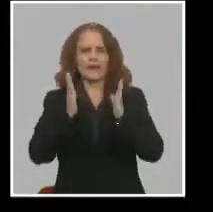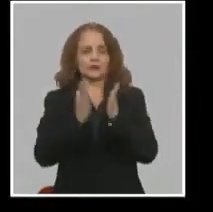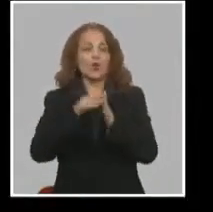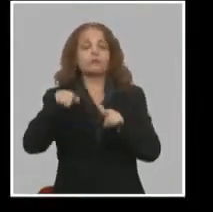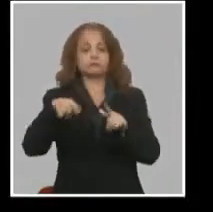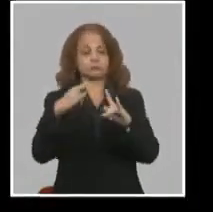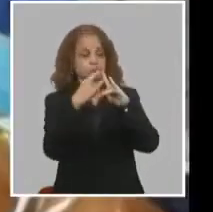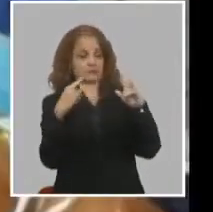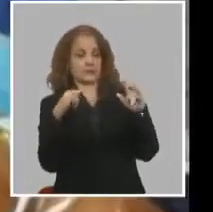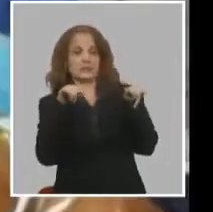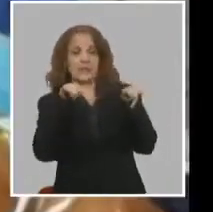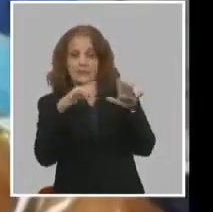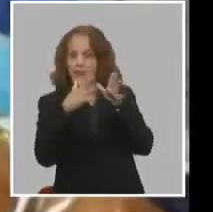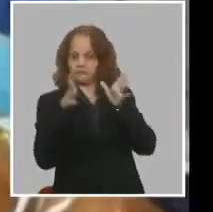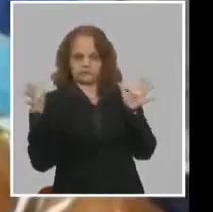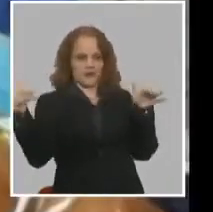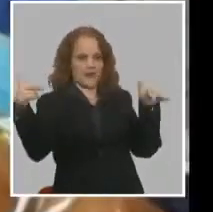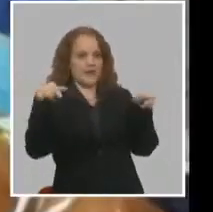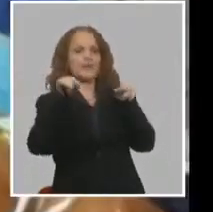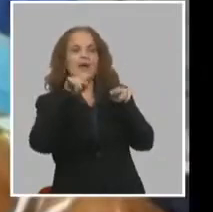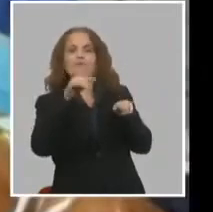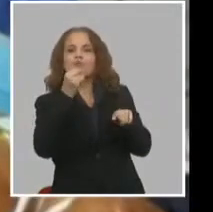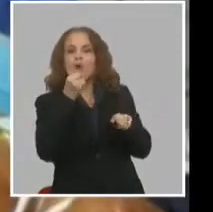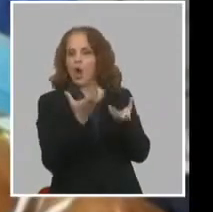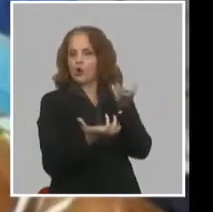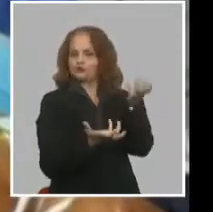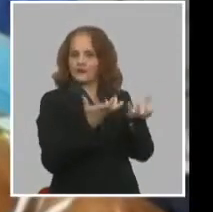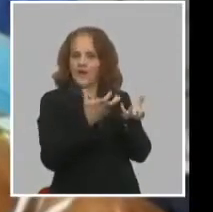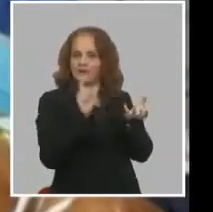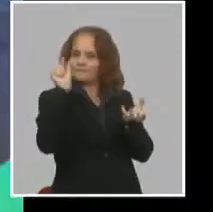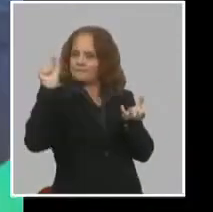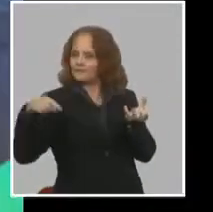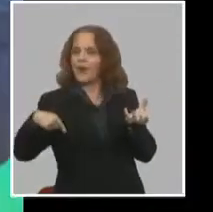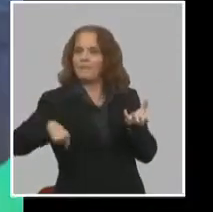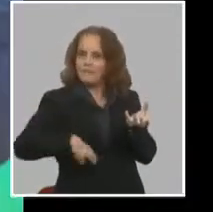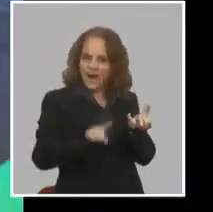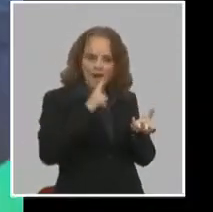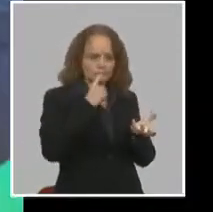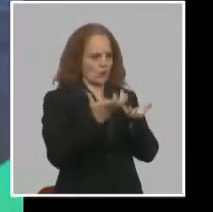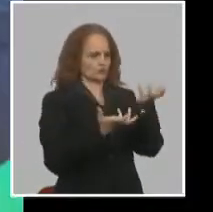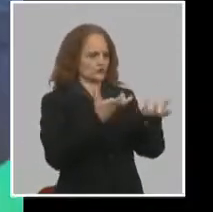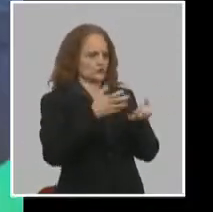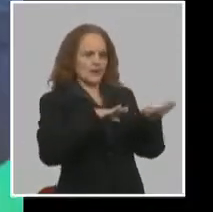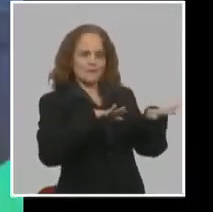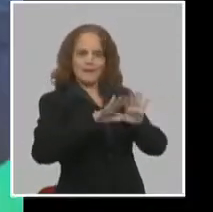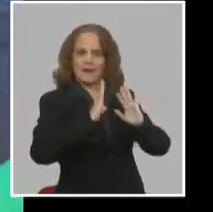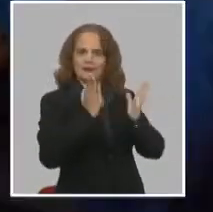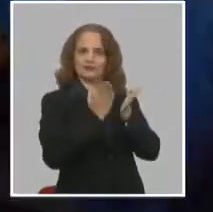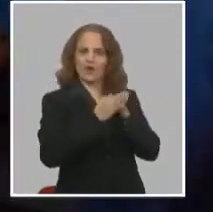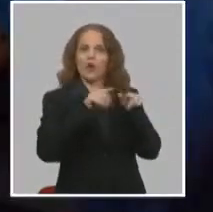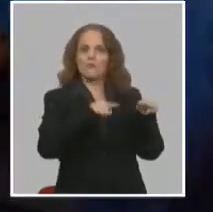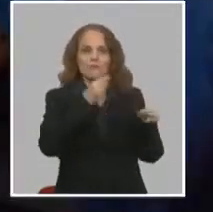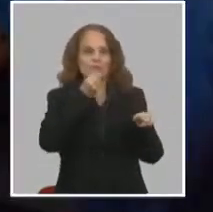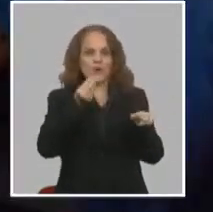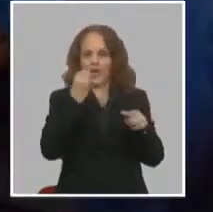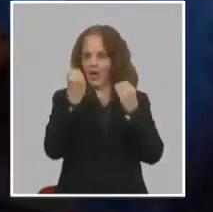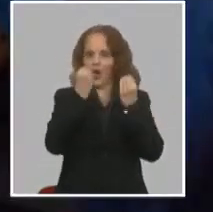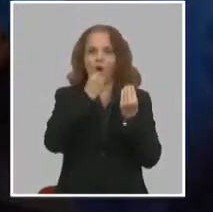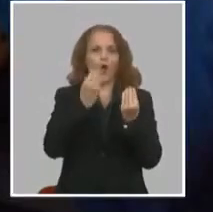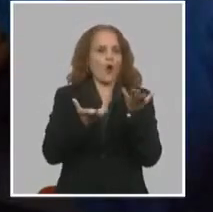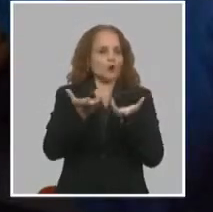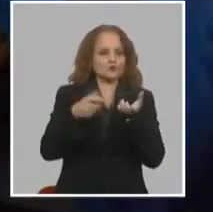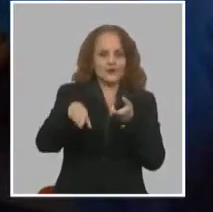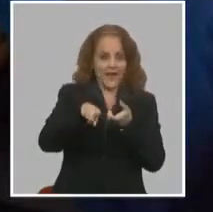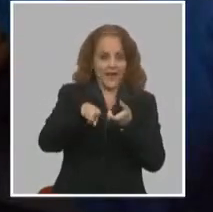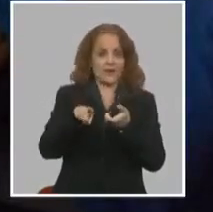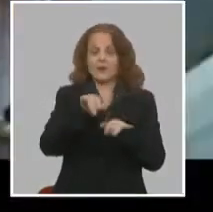que permite que nos cocinemos, llevamos un cocinero, que se creen las condiciones para alimentarnos y creamos las condiciones también para